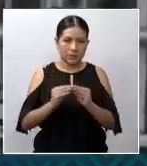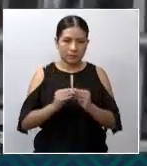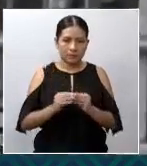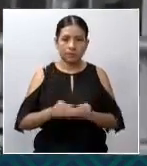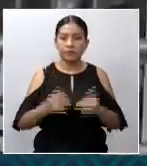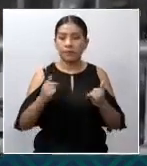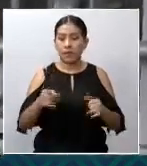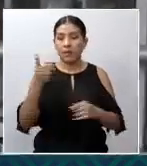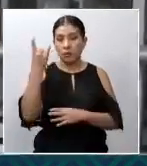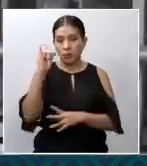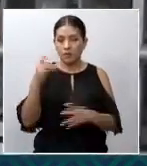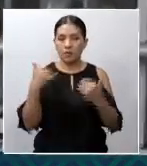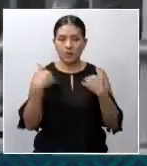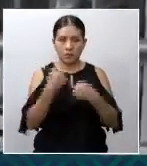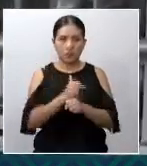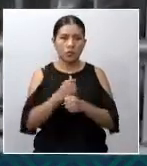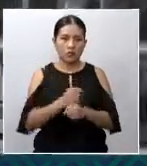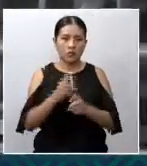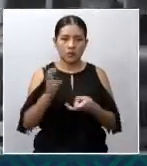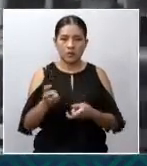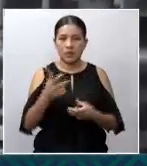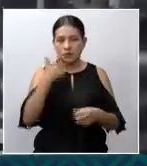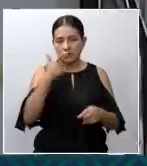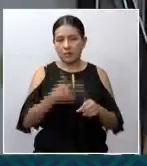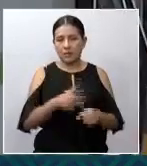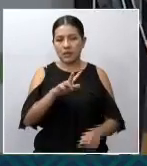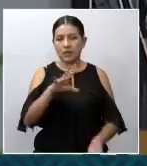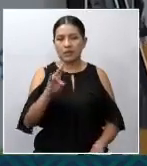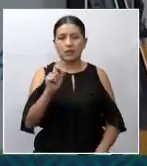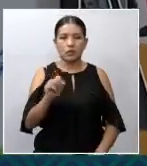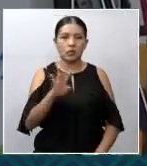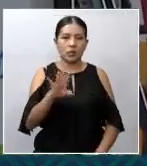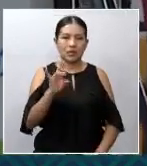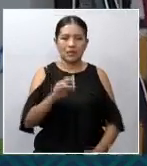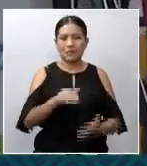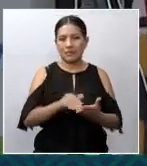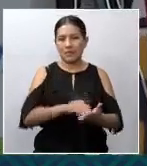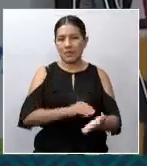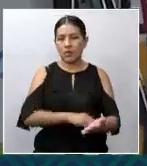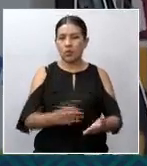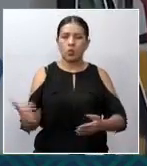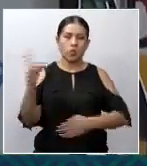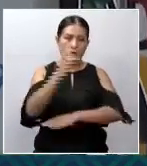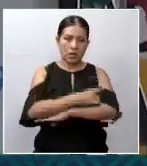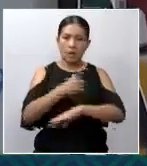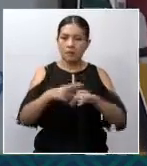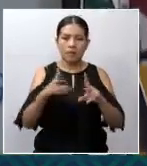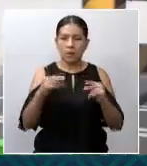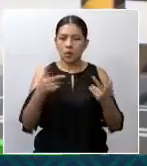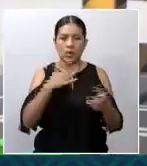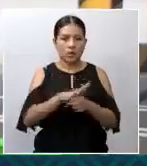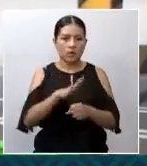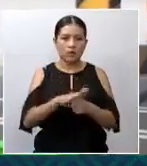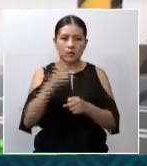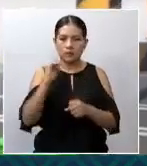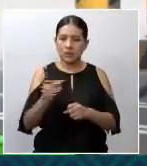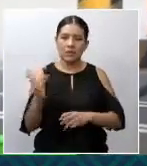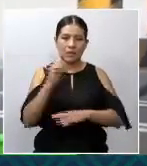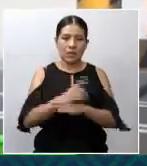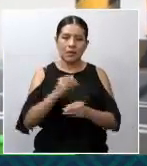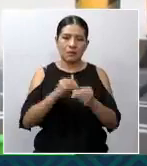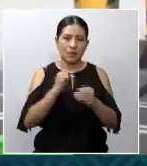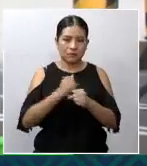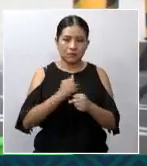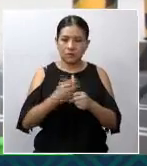produce hidrocarburos, 37,43 millones de metros cúbicos por día, pero no abastece para el consumo local.